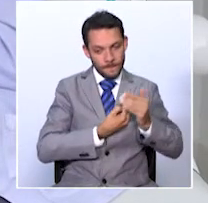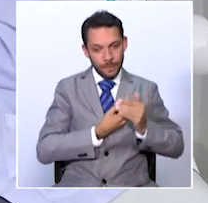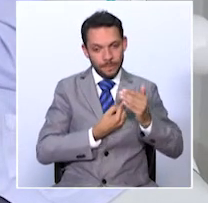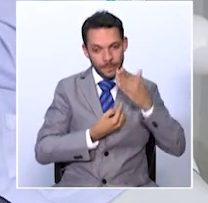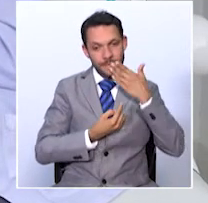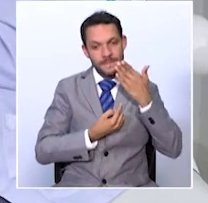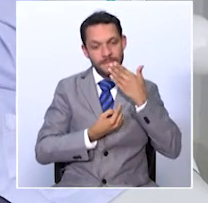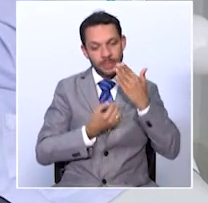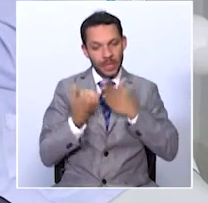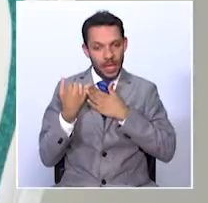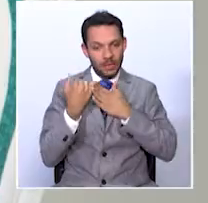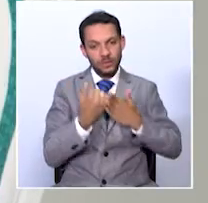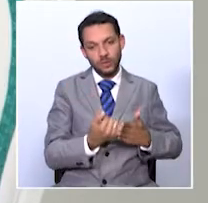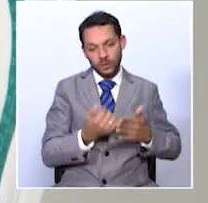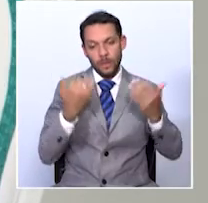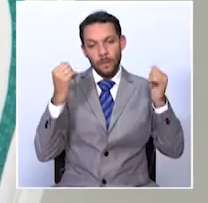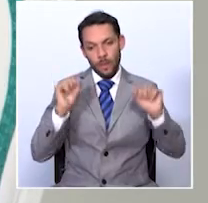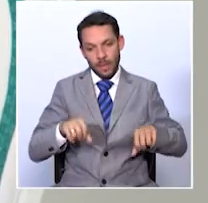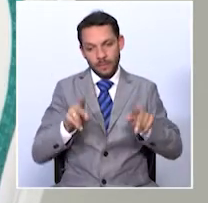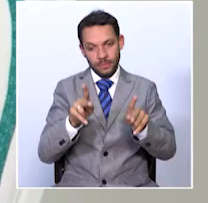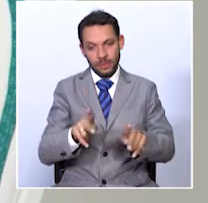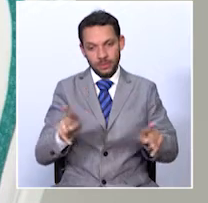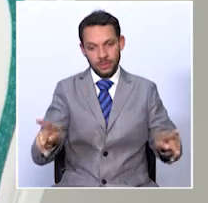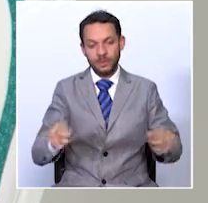gran ayuda para el paciente.